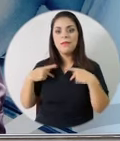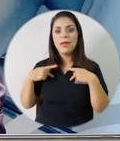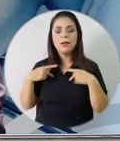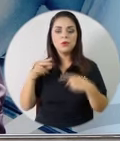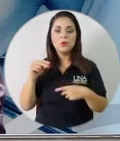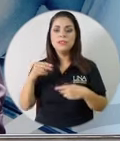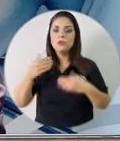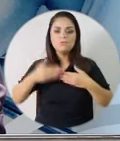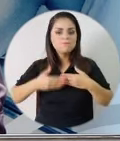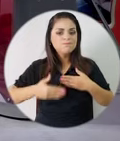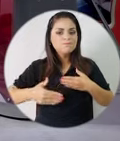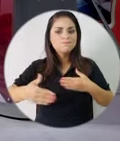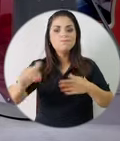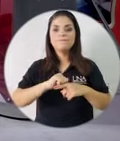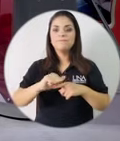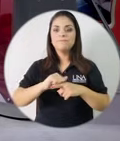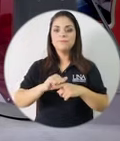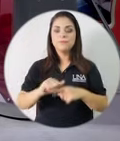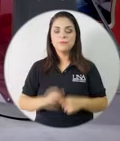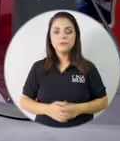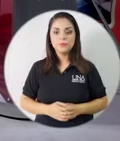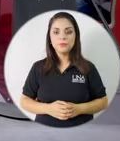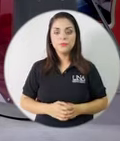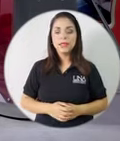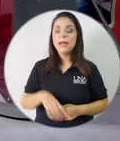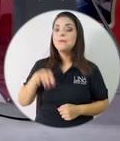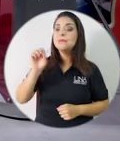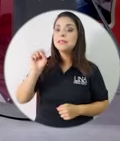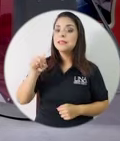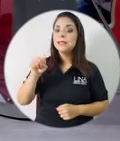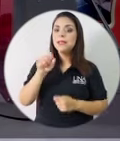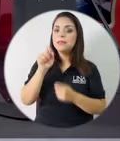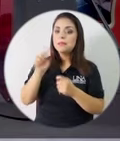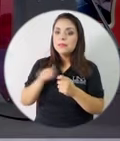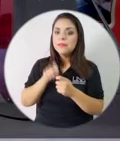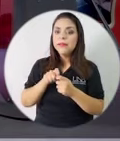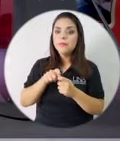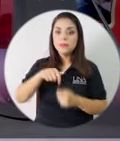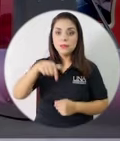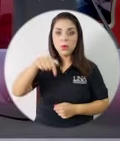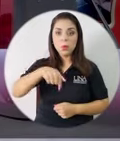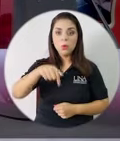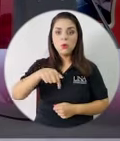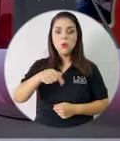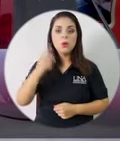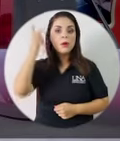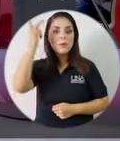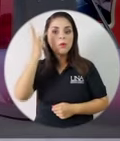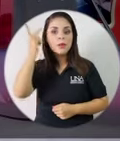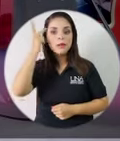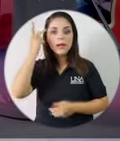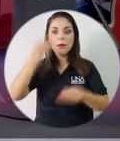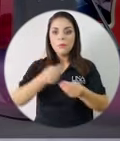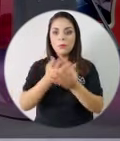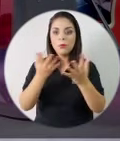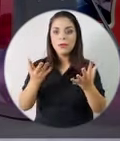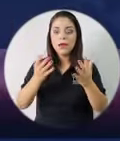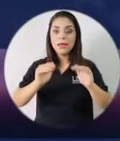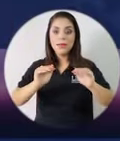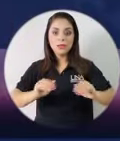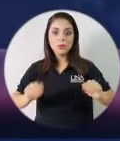Sí, y particularmente hoy Una política pública en materia de niñez y adolescencia